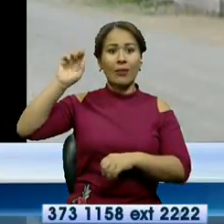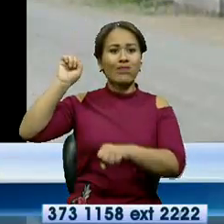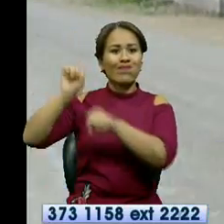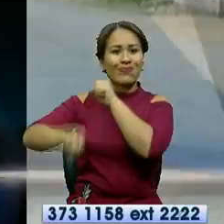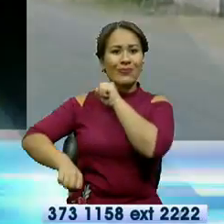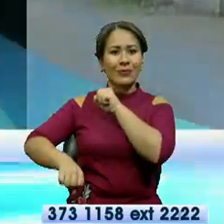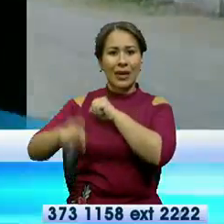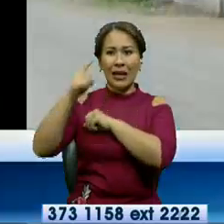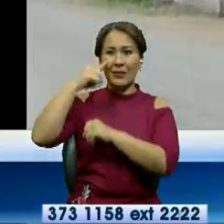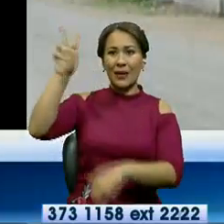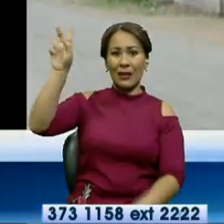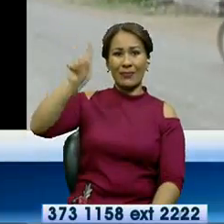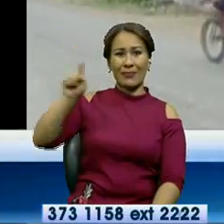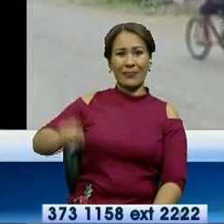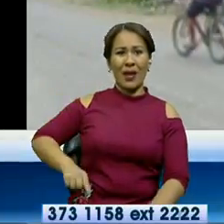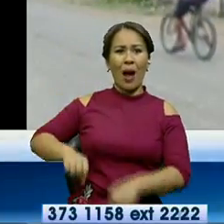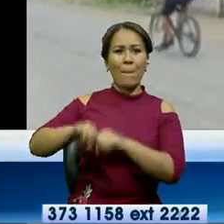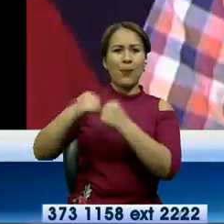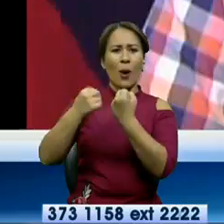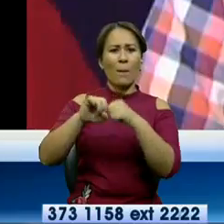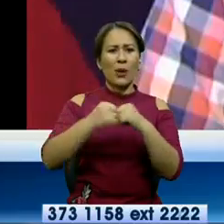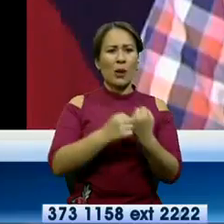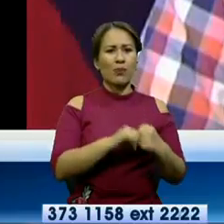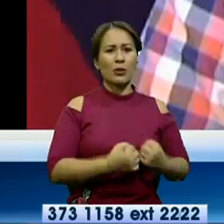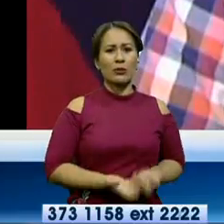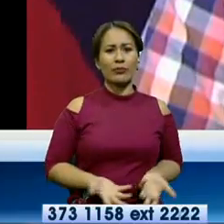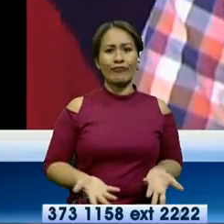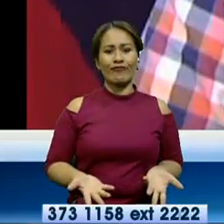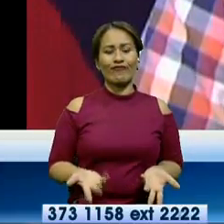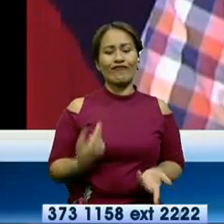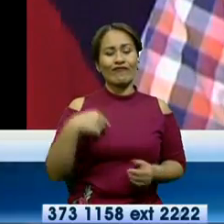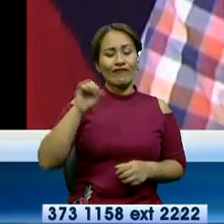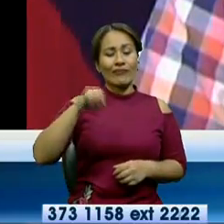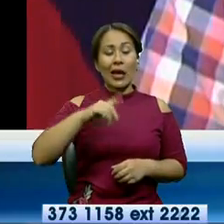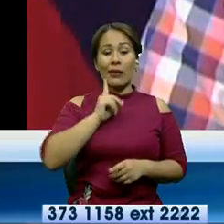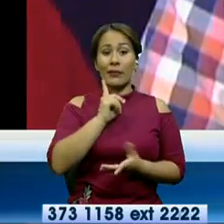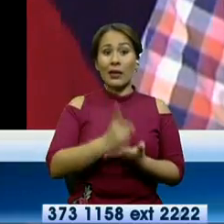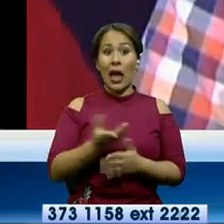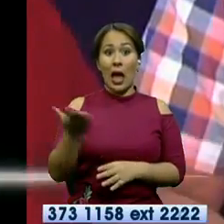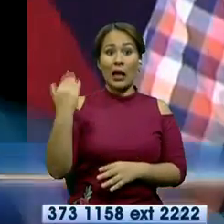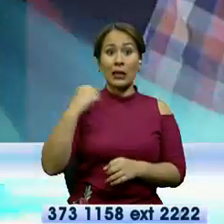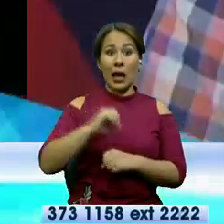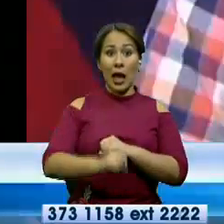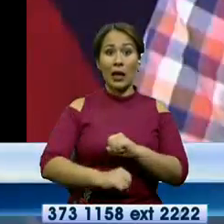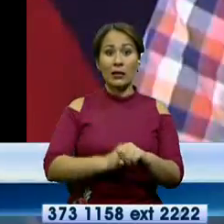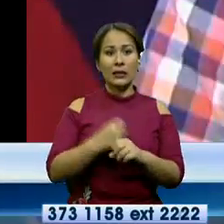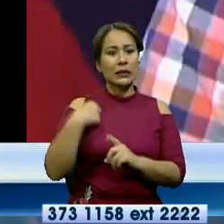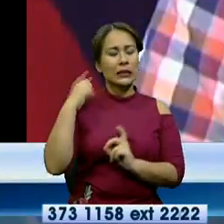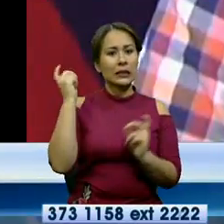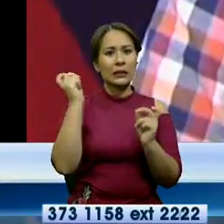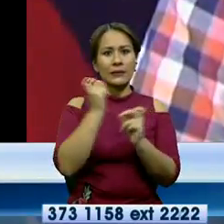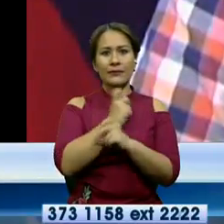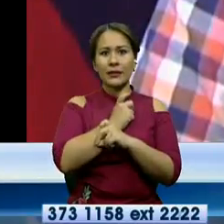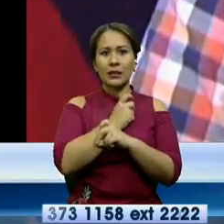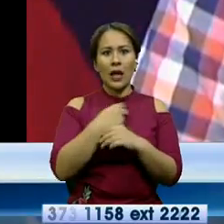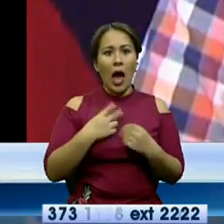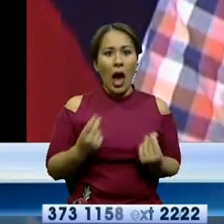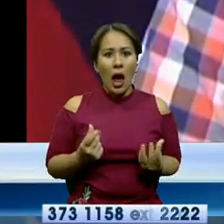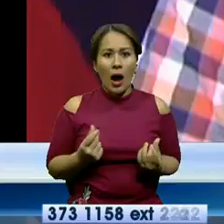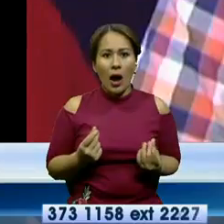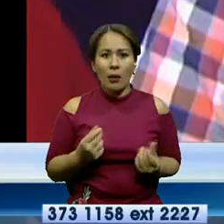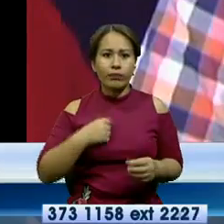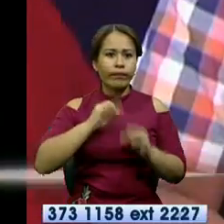las paredes que se cayeron, se cuartearon. Bueno, realmente fue una tarea súper, súper dura. Sin embargo, en poco tiempo se